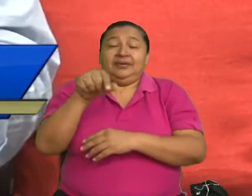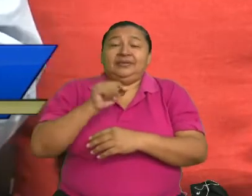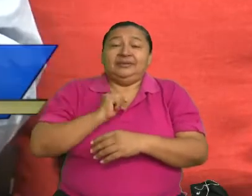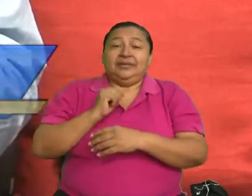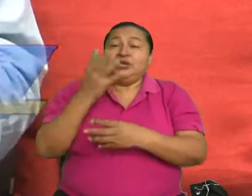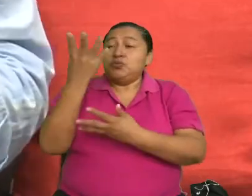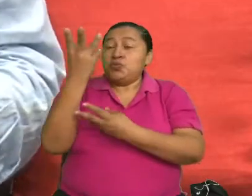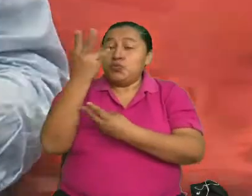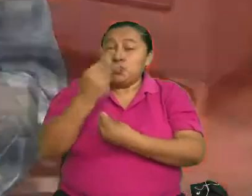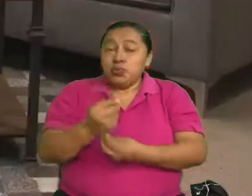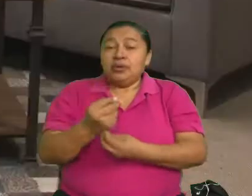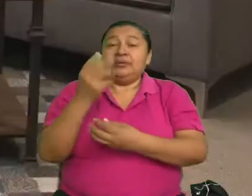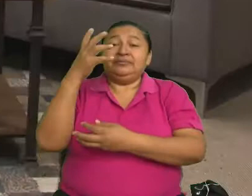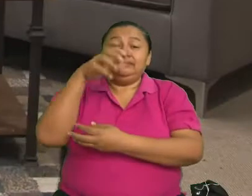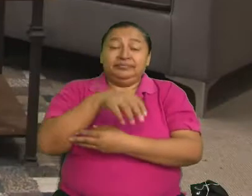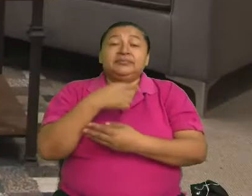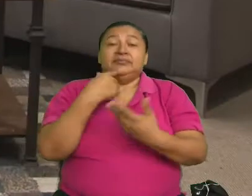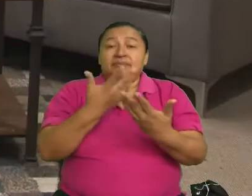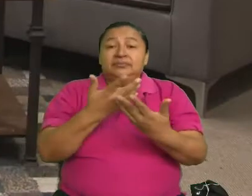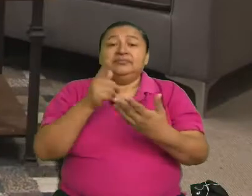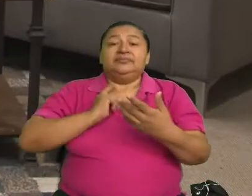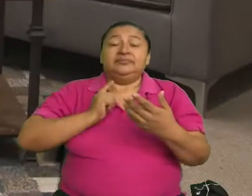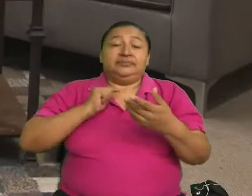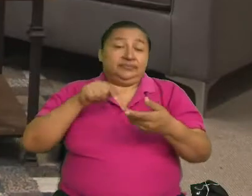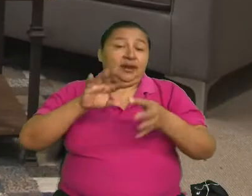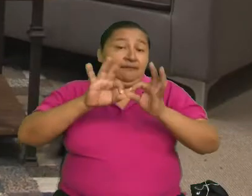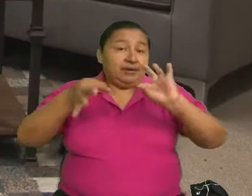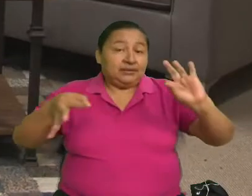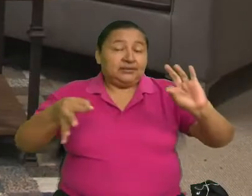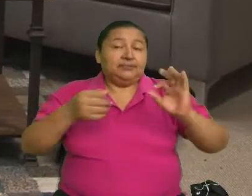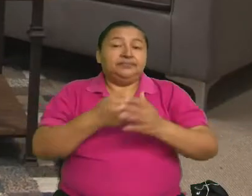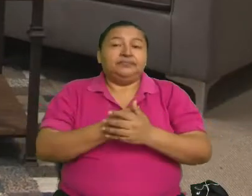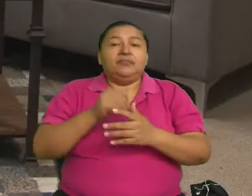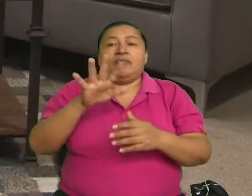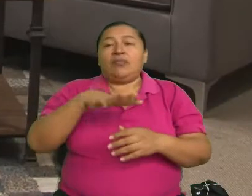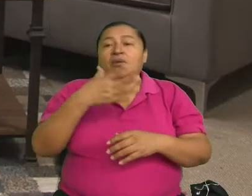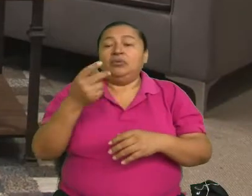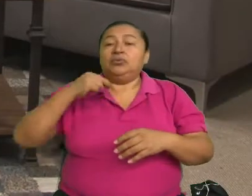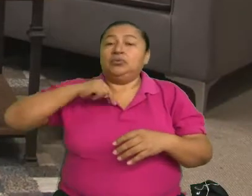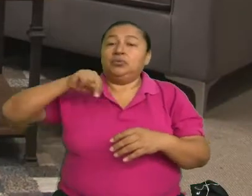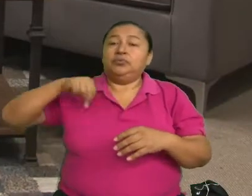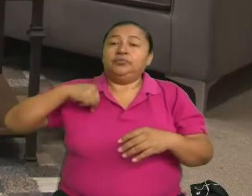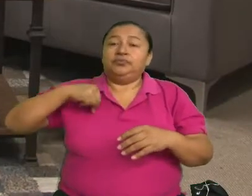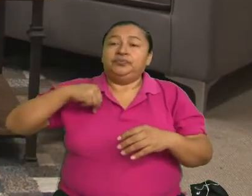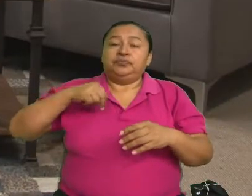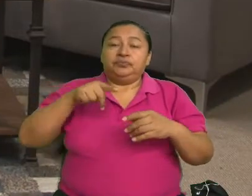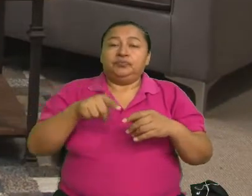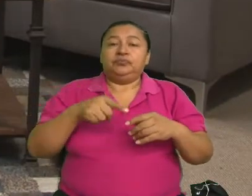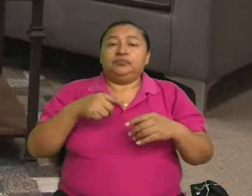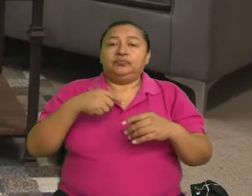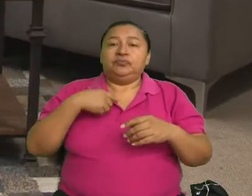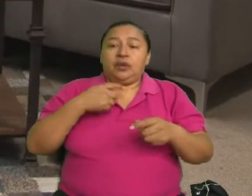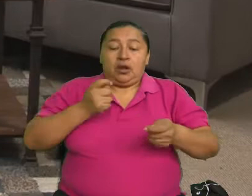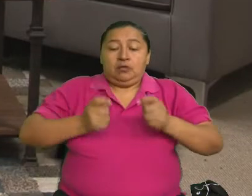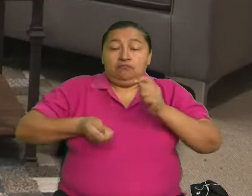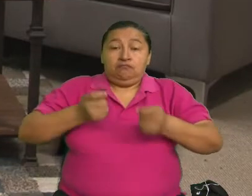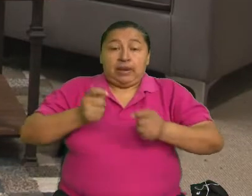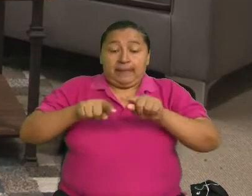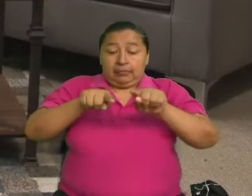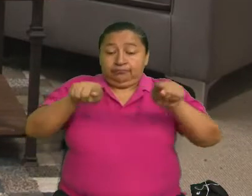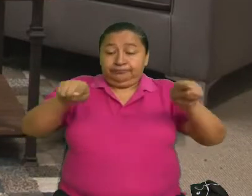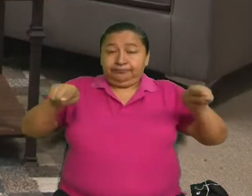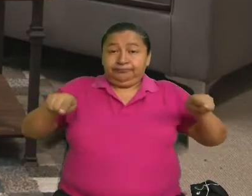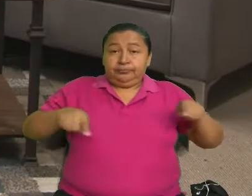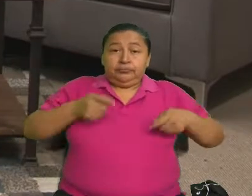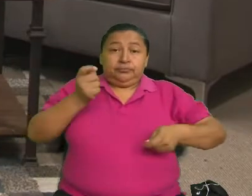sí, cuando entra en desgracia. Entonces ahí tenés, claro, eso. Y otro puede ser nuestra marimba de arco indígena, hombre.